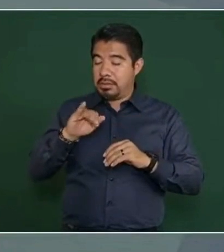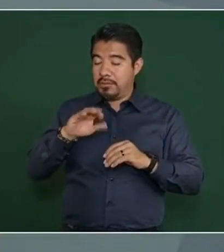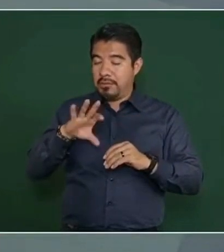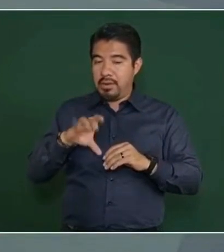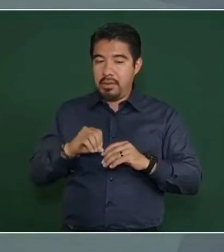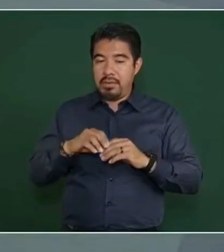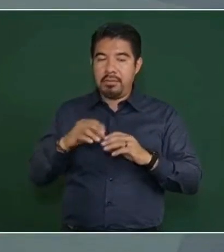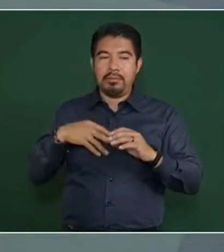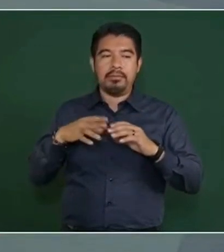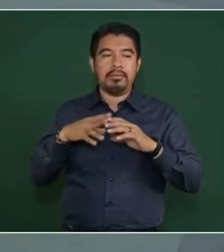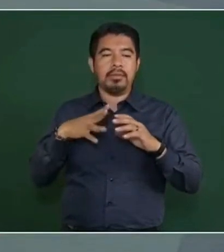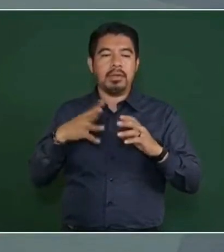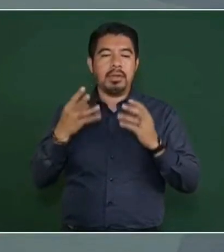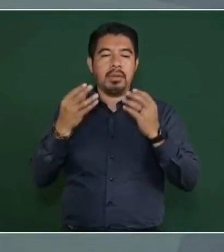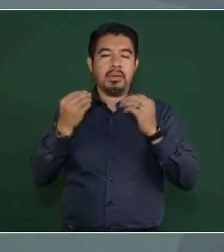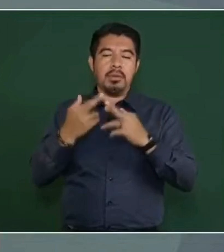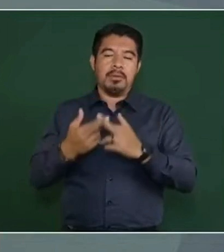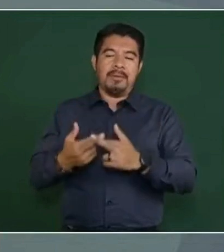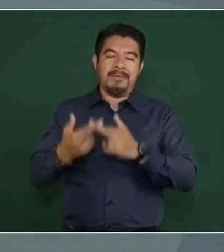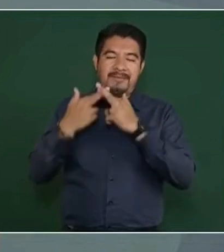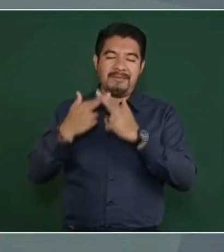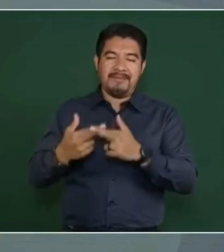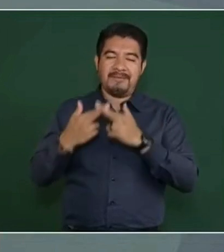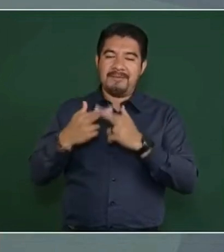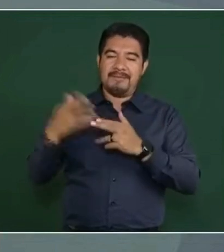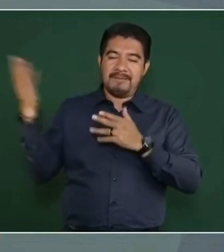barcos repletos de mercancías de Asia.